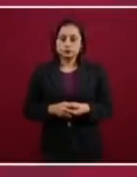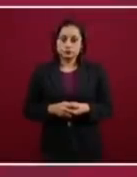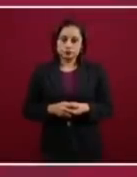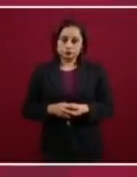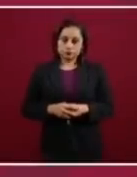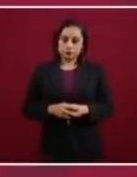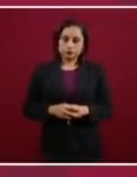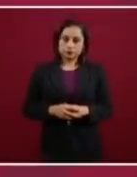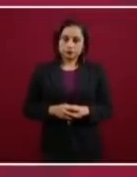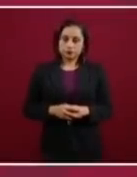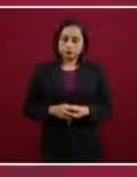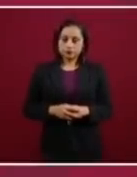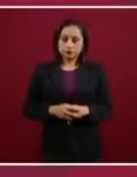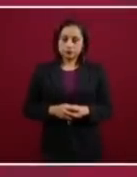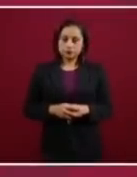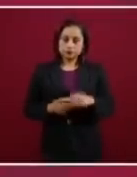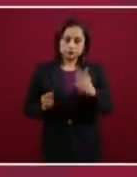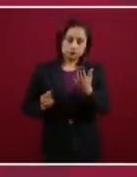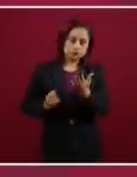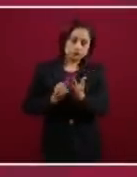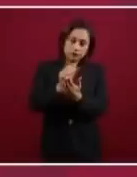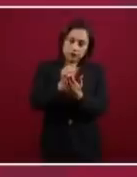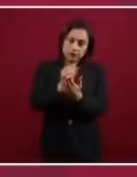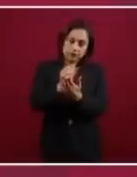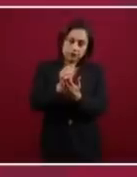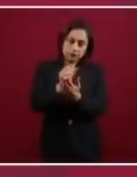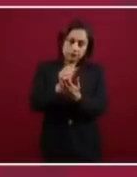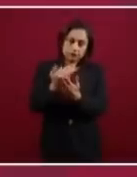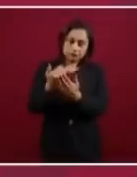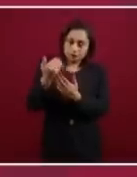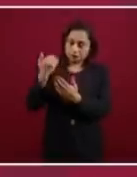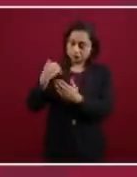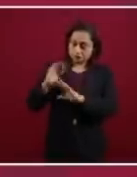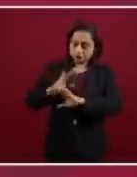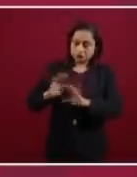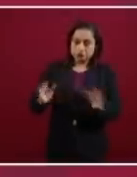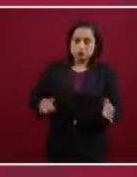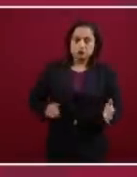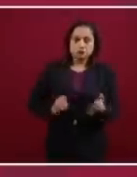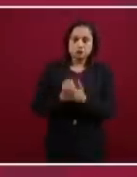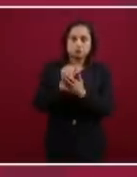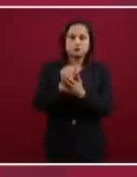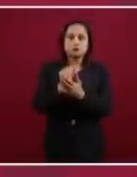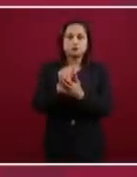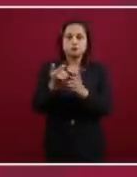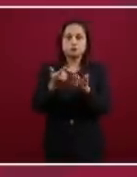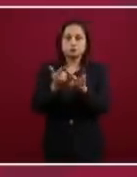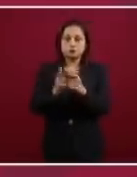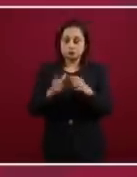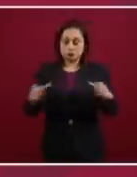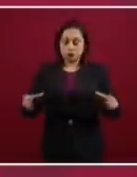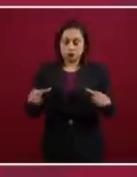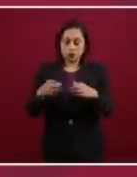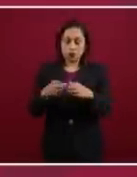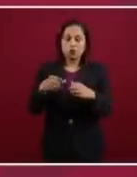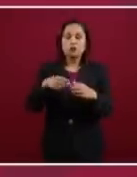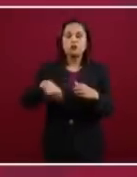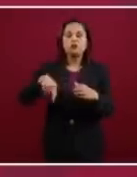una decisión que se toma en este grupo encargado